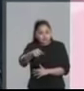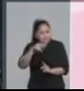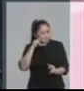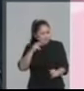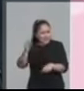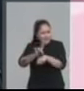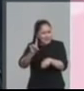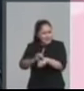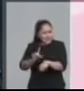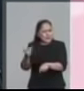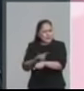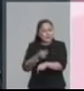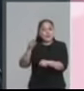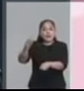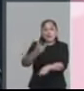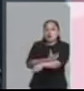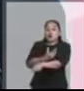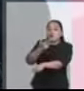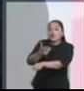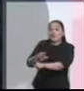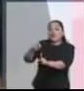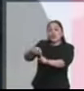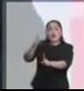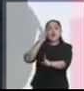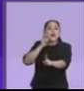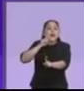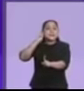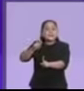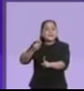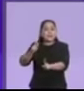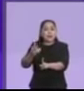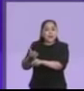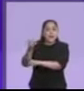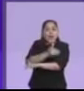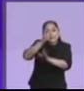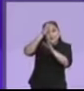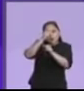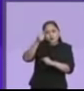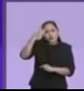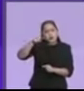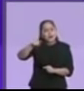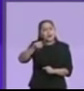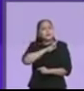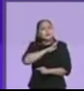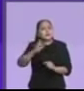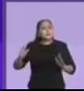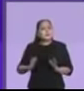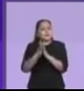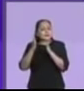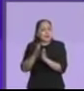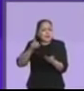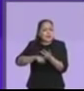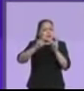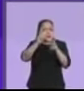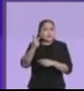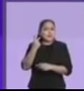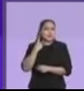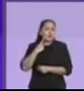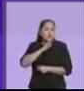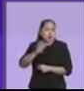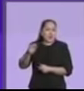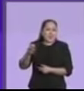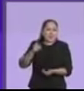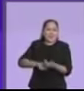violentos y ahí está la coordinadora respecto a la cual se puso de acuerdo incluso para participar en actos políticos y